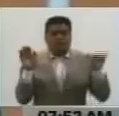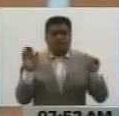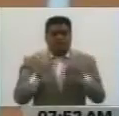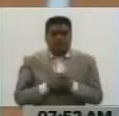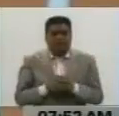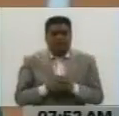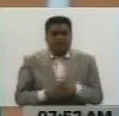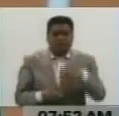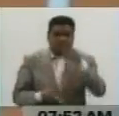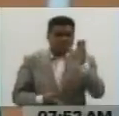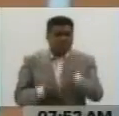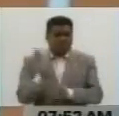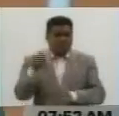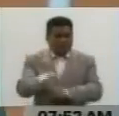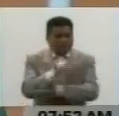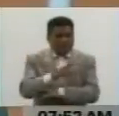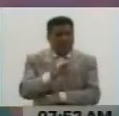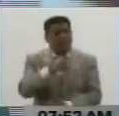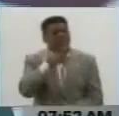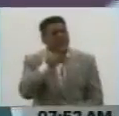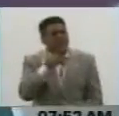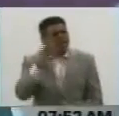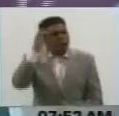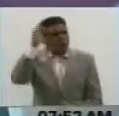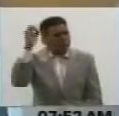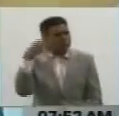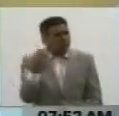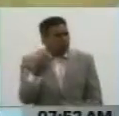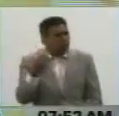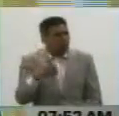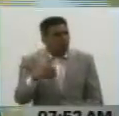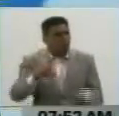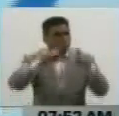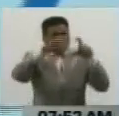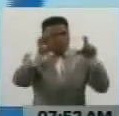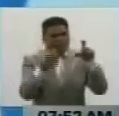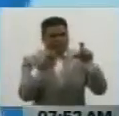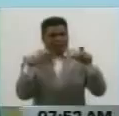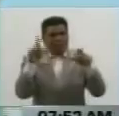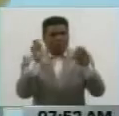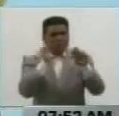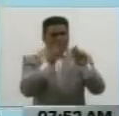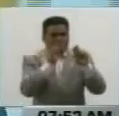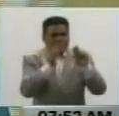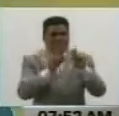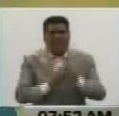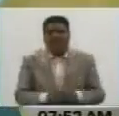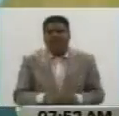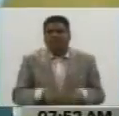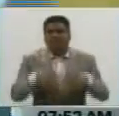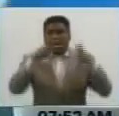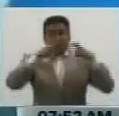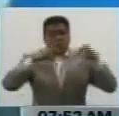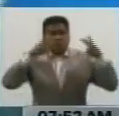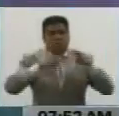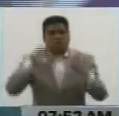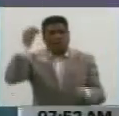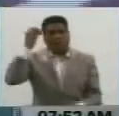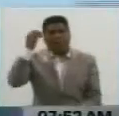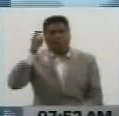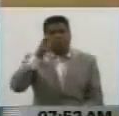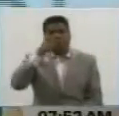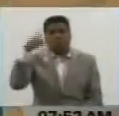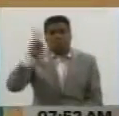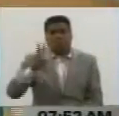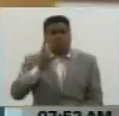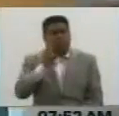de producción salió a la calle para preguntar a los venezolanos qué opinan sobre el arco minero. Invitamos a que lo vea junto a nosotros para analizar esos pensamientos del pueblo venezolano.